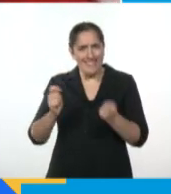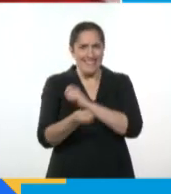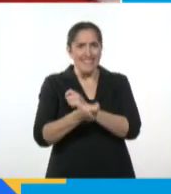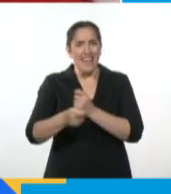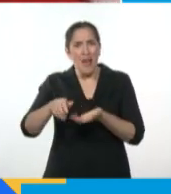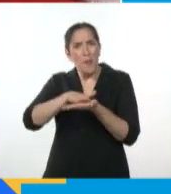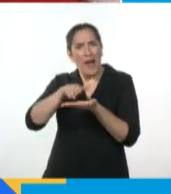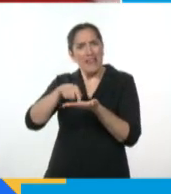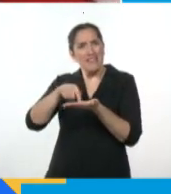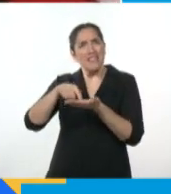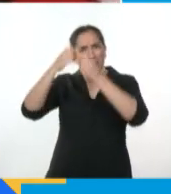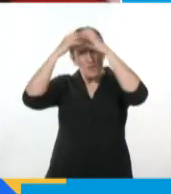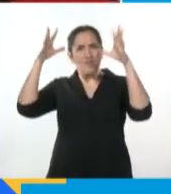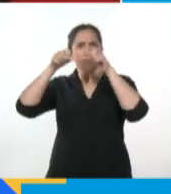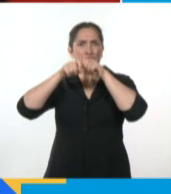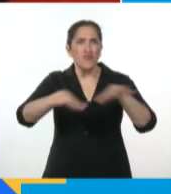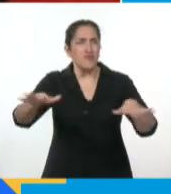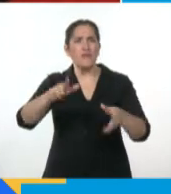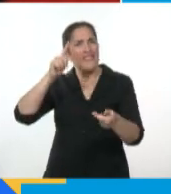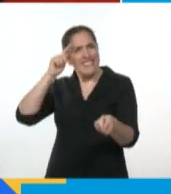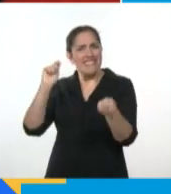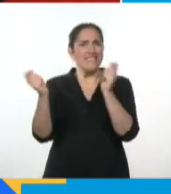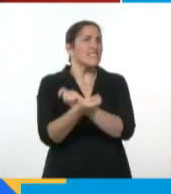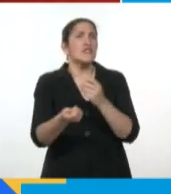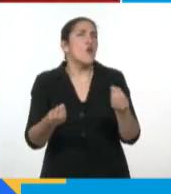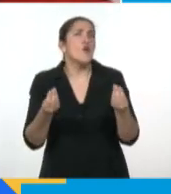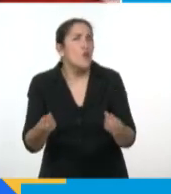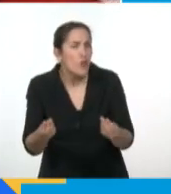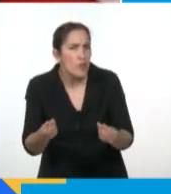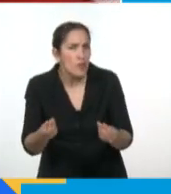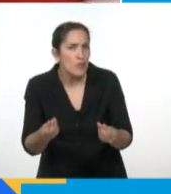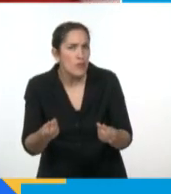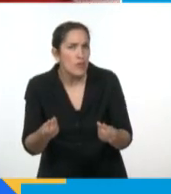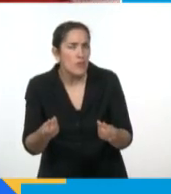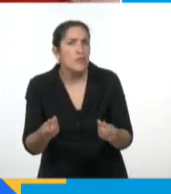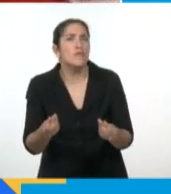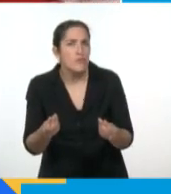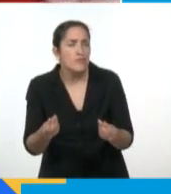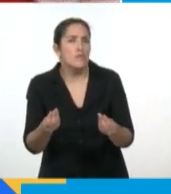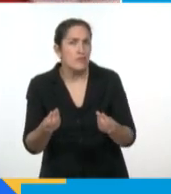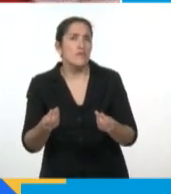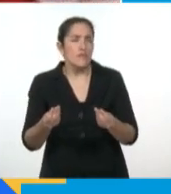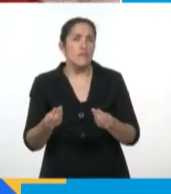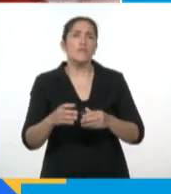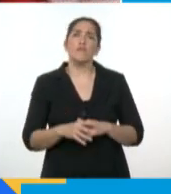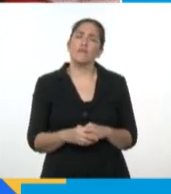violencias simbólicas. Cómo hacemos toda una nueva